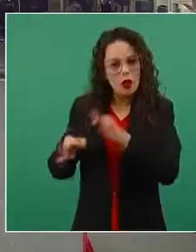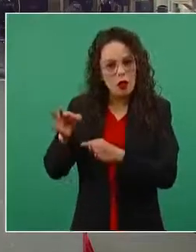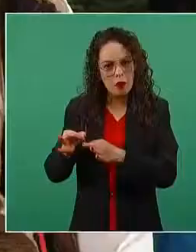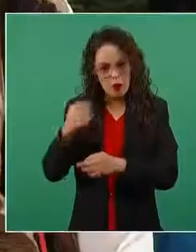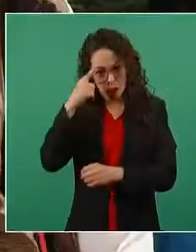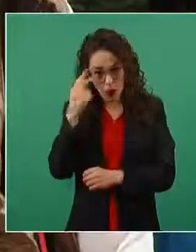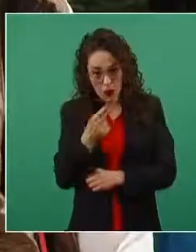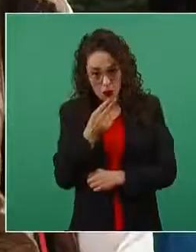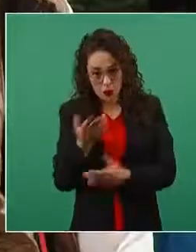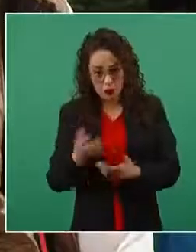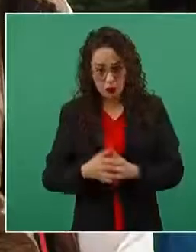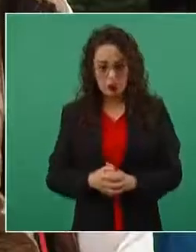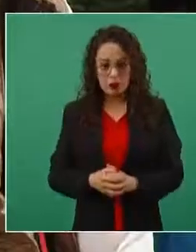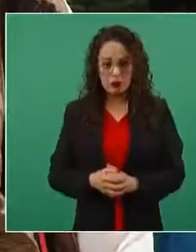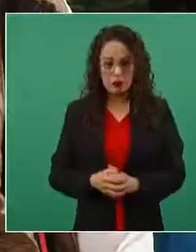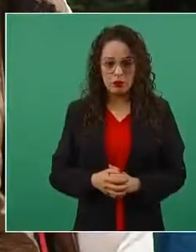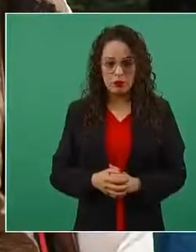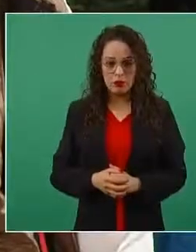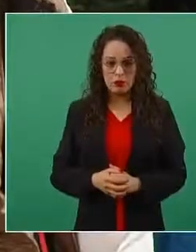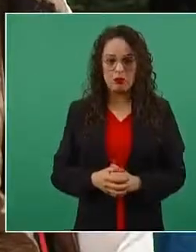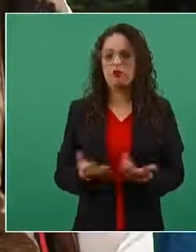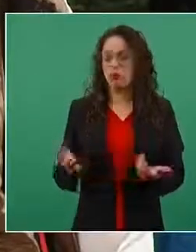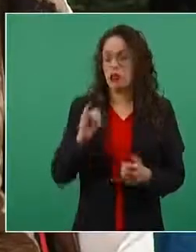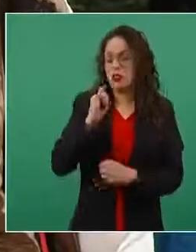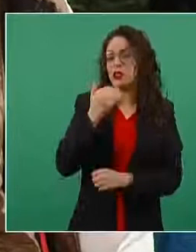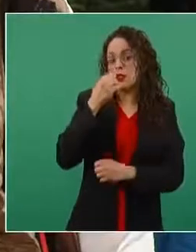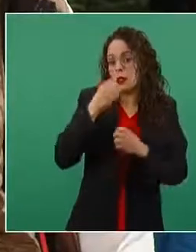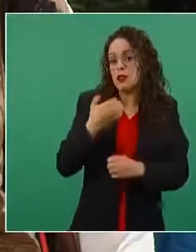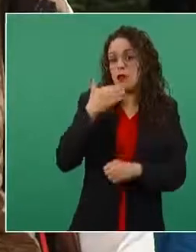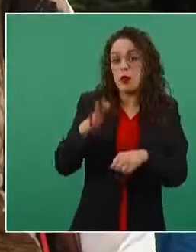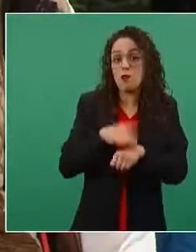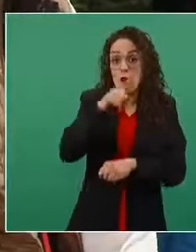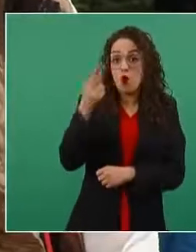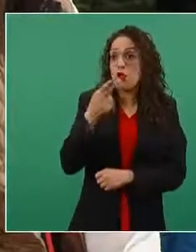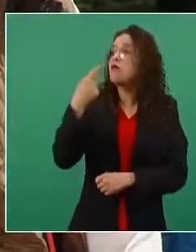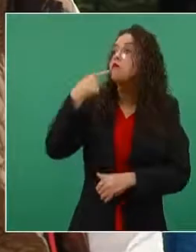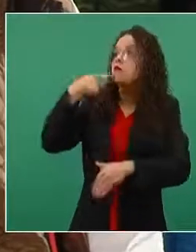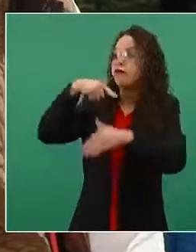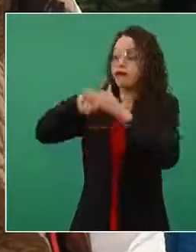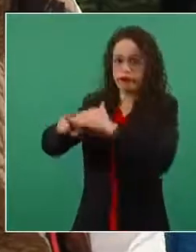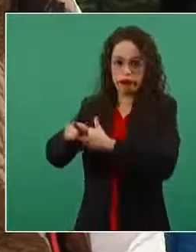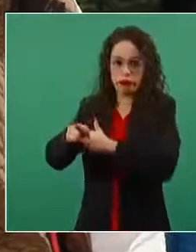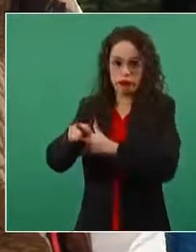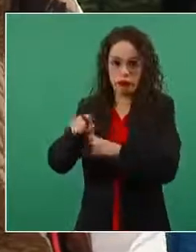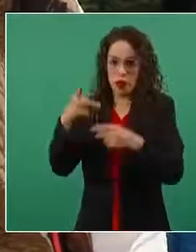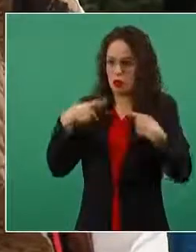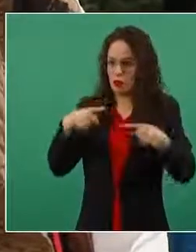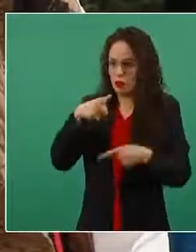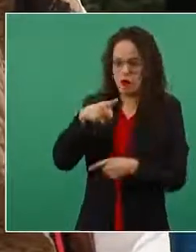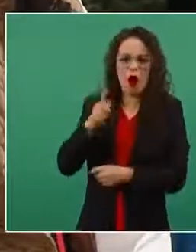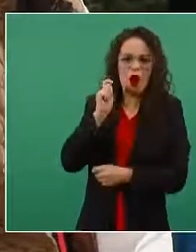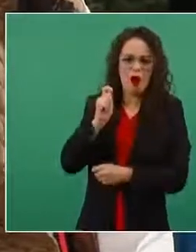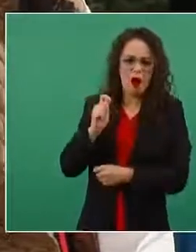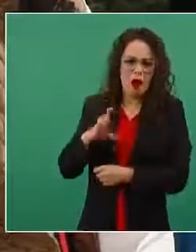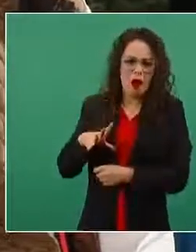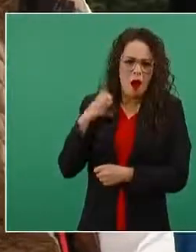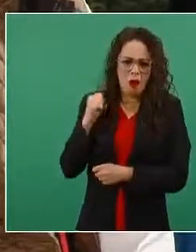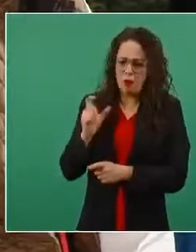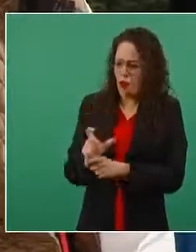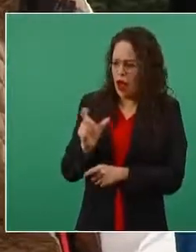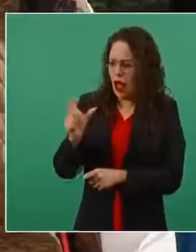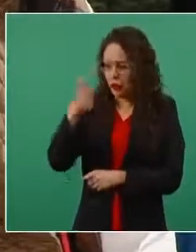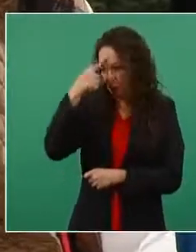esta intervención que digamos es para bien porque está denunciando, usted dice, la compra del voto y no para influir en